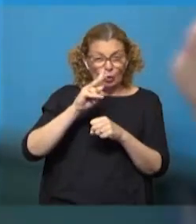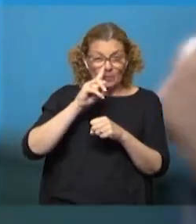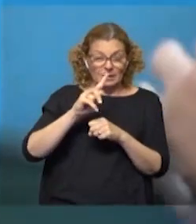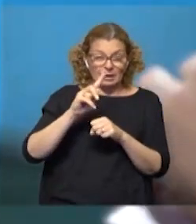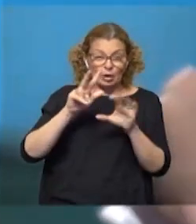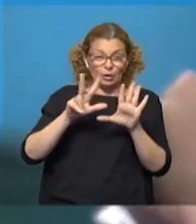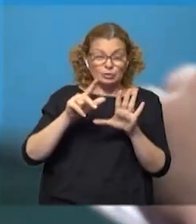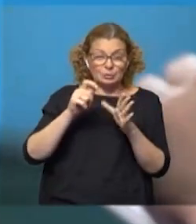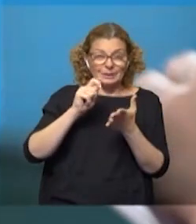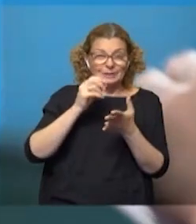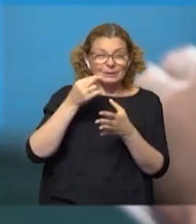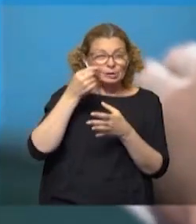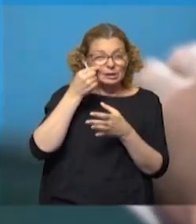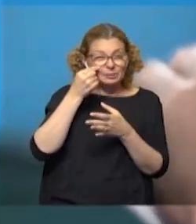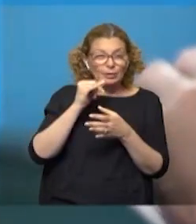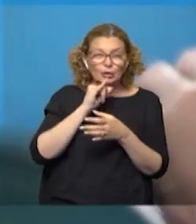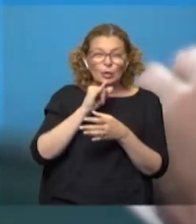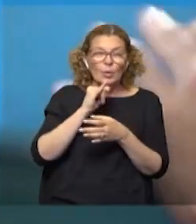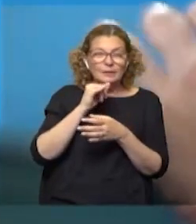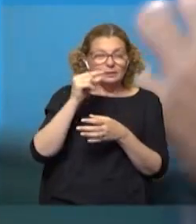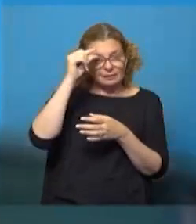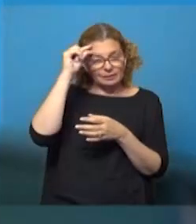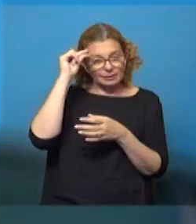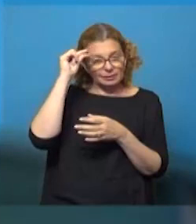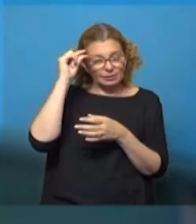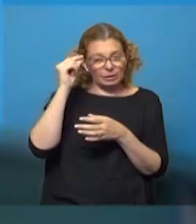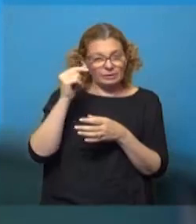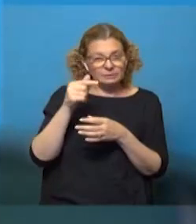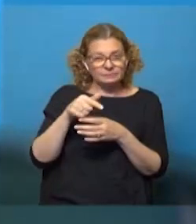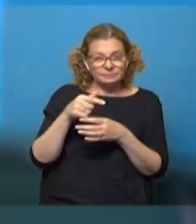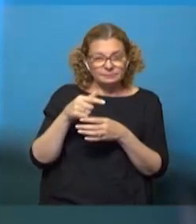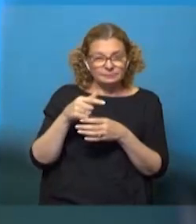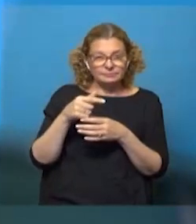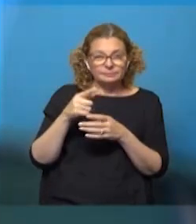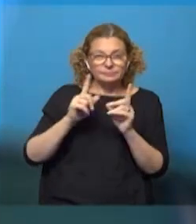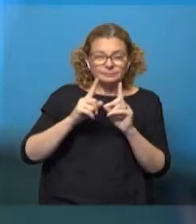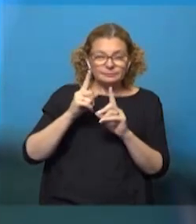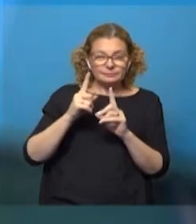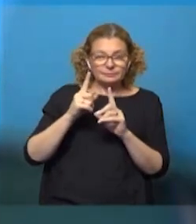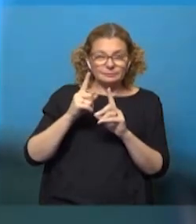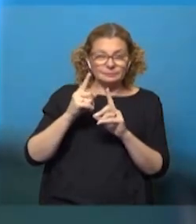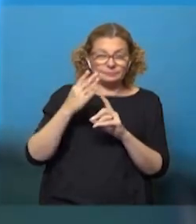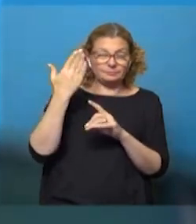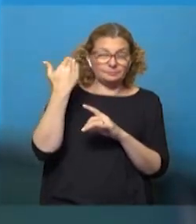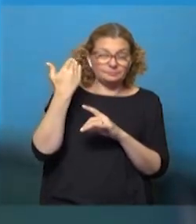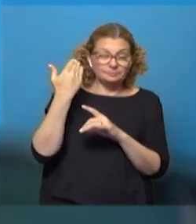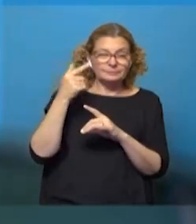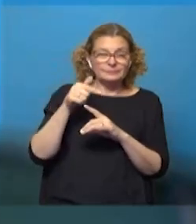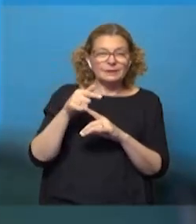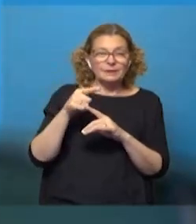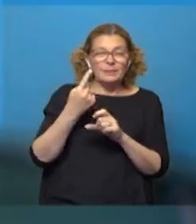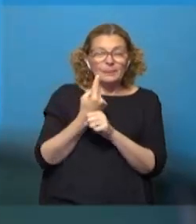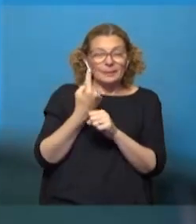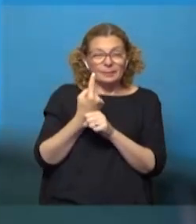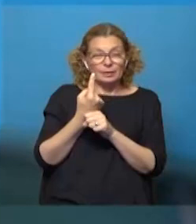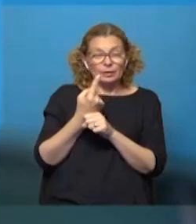no es el testimonio de sanguinetti digamos cuando tiene las cosas frescas es algo largamente elaborado entonces primer